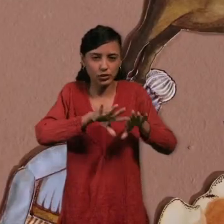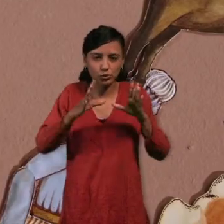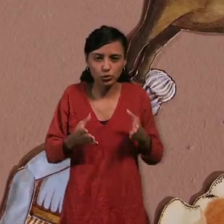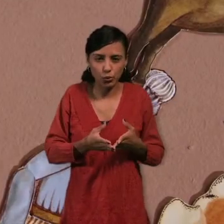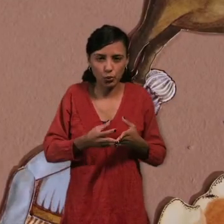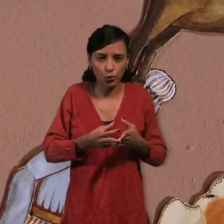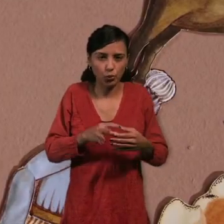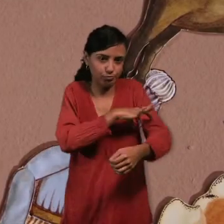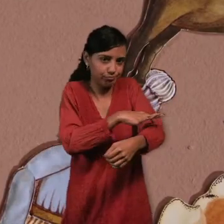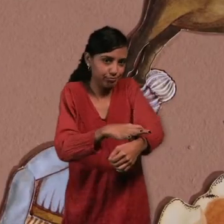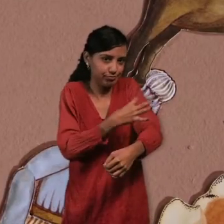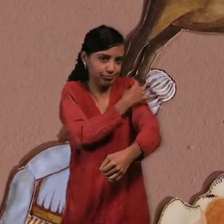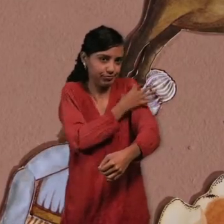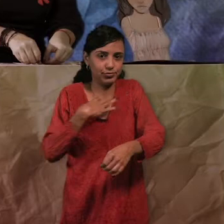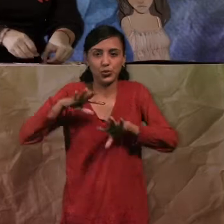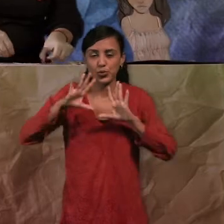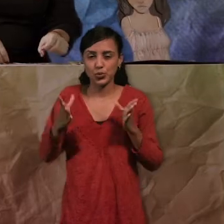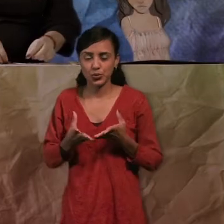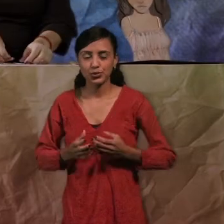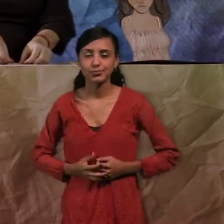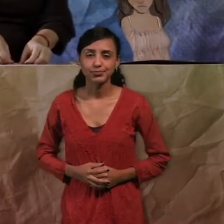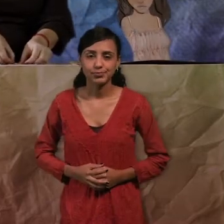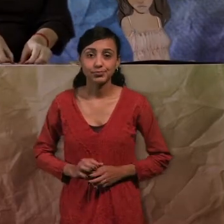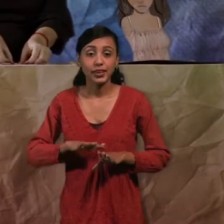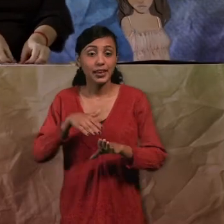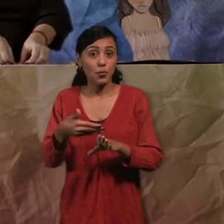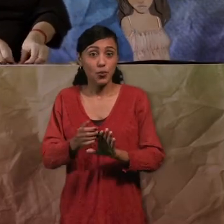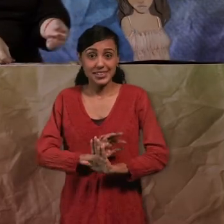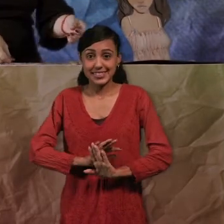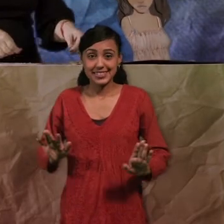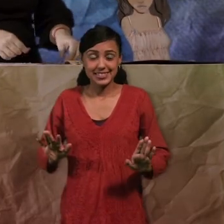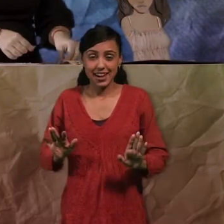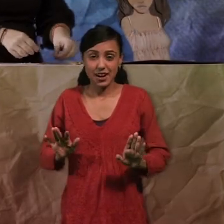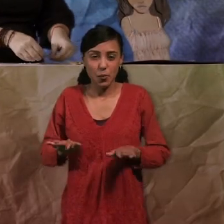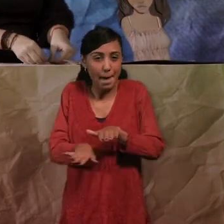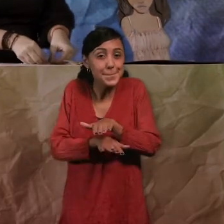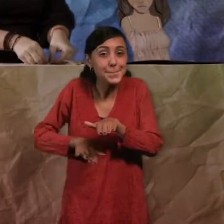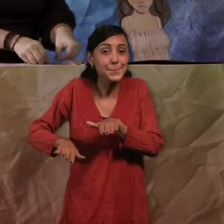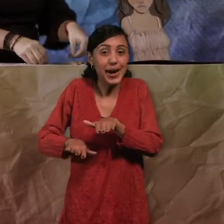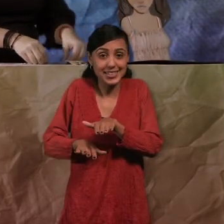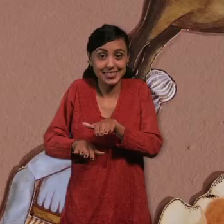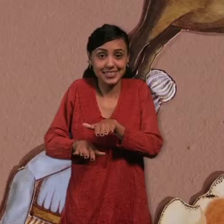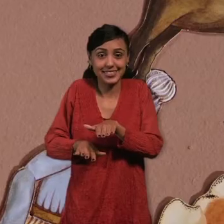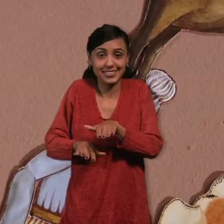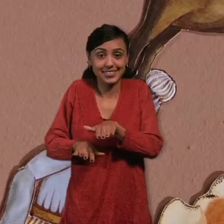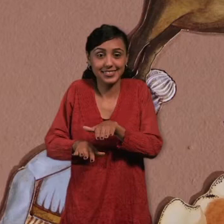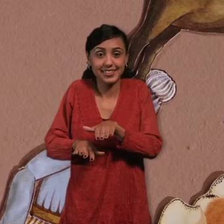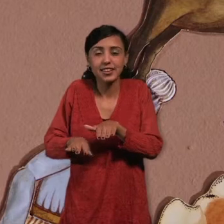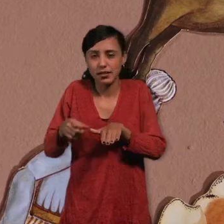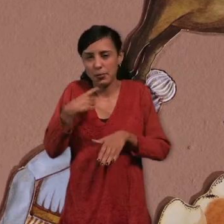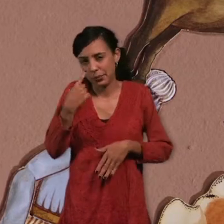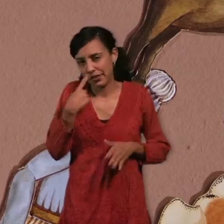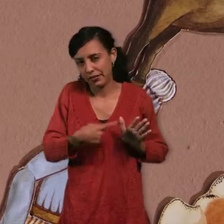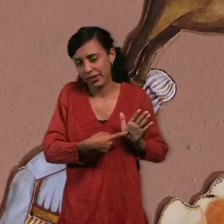así. Y luego, que ya hicimos esto que viene siendo como el esqueleto básico de la marioneta, les quiero